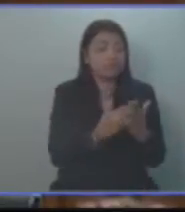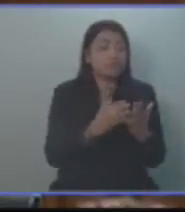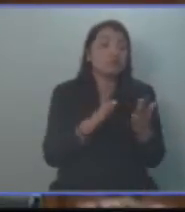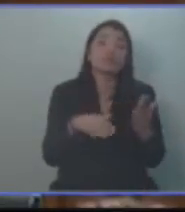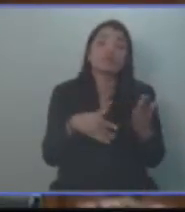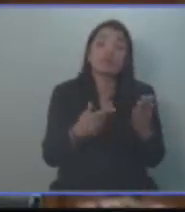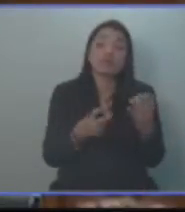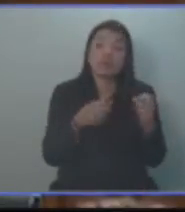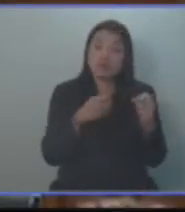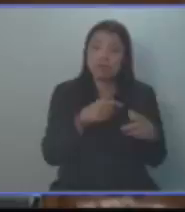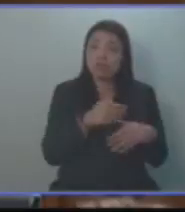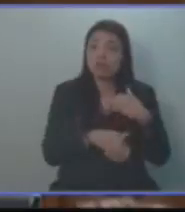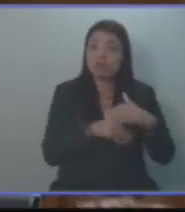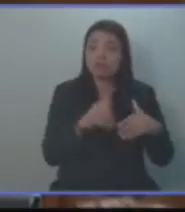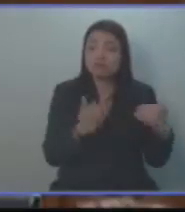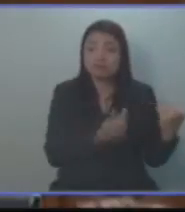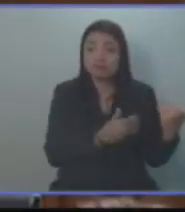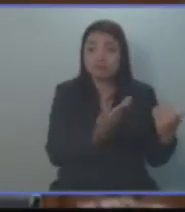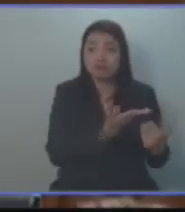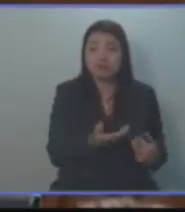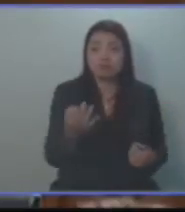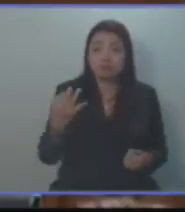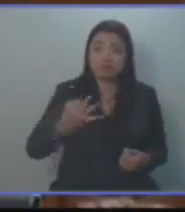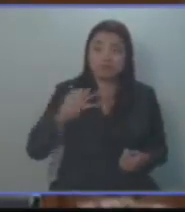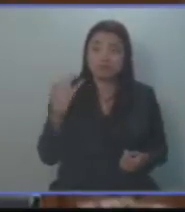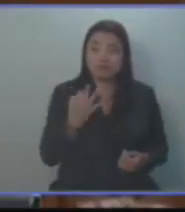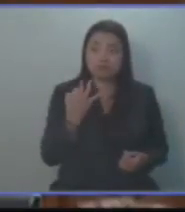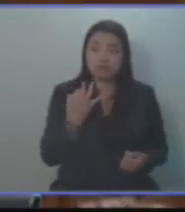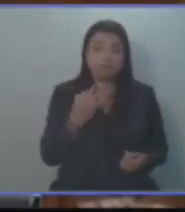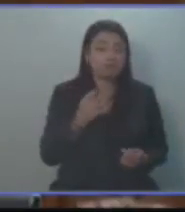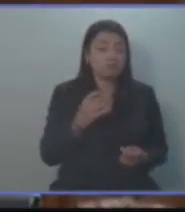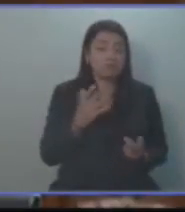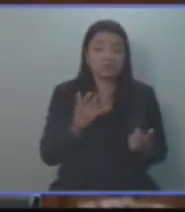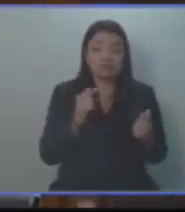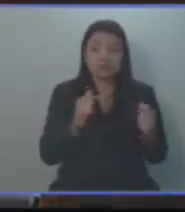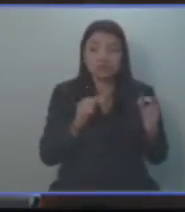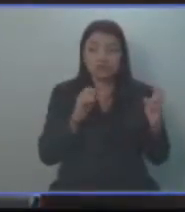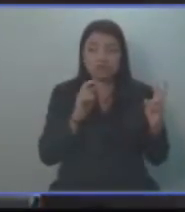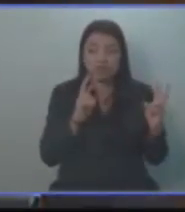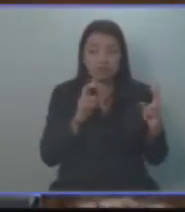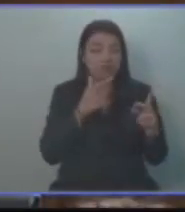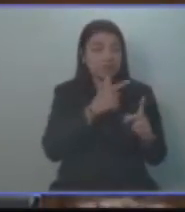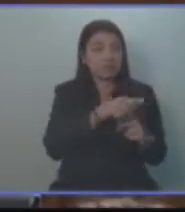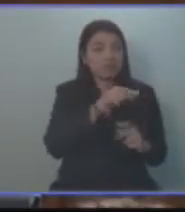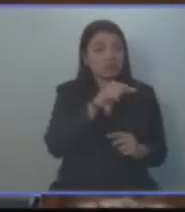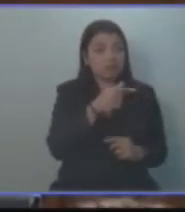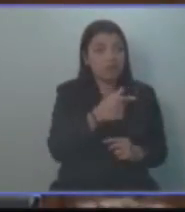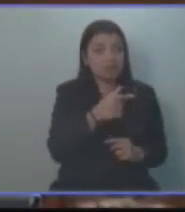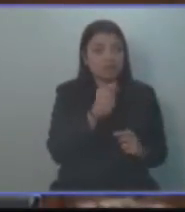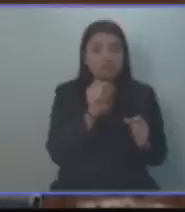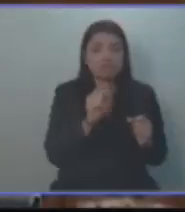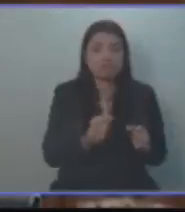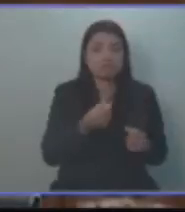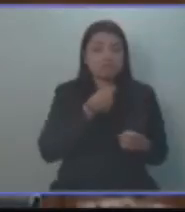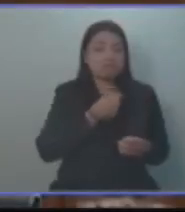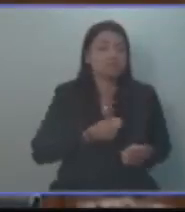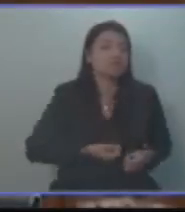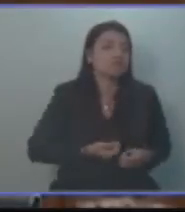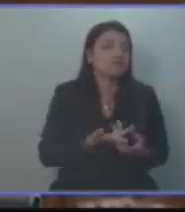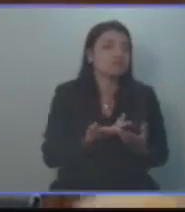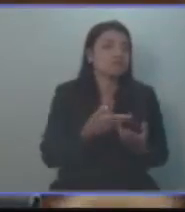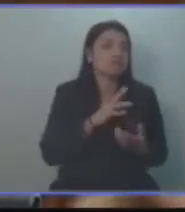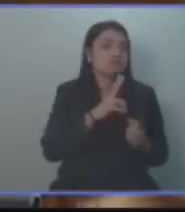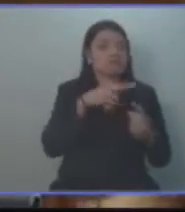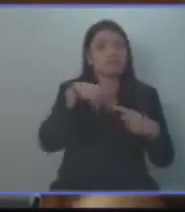generar las destrezas y habilidades requeridas por la especialidad. G, informar a cada residente las notas de